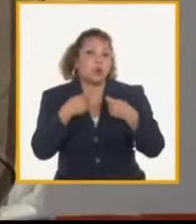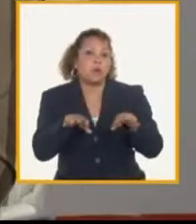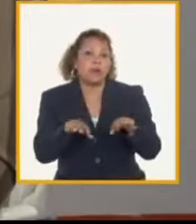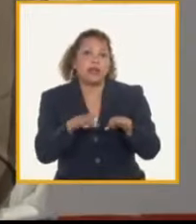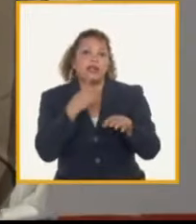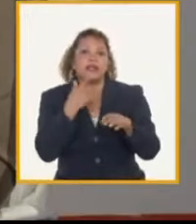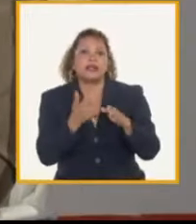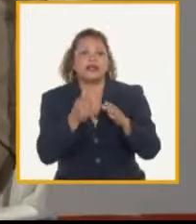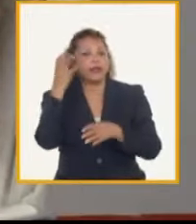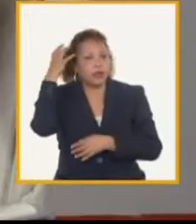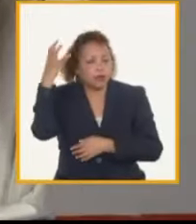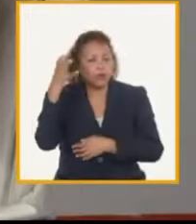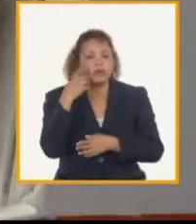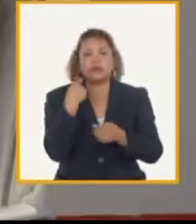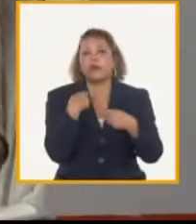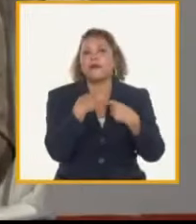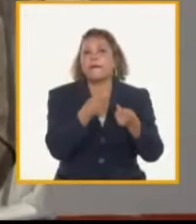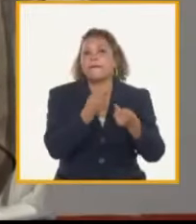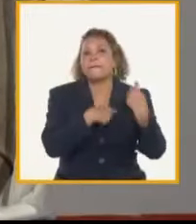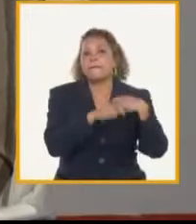de lo que normalmente el Estado socialista